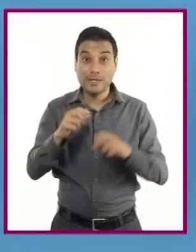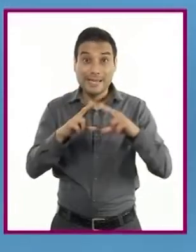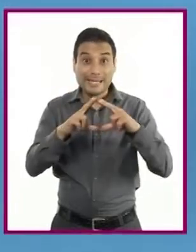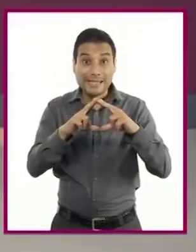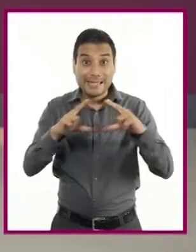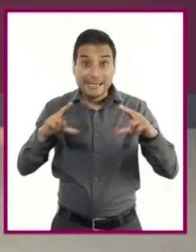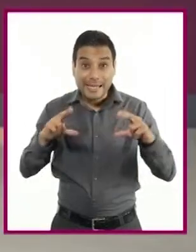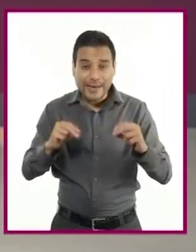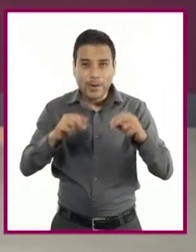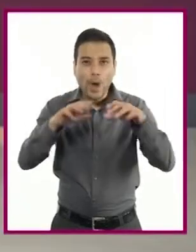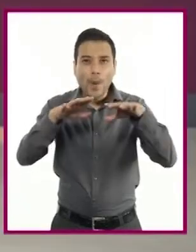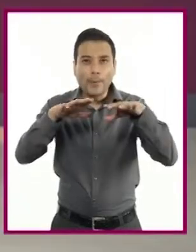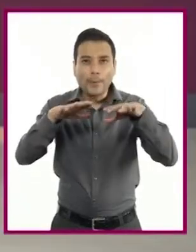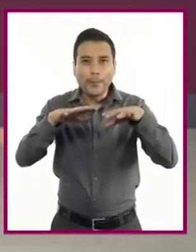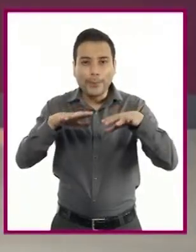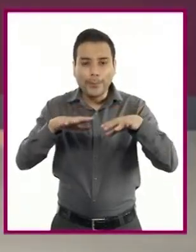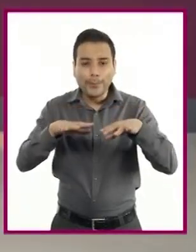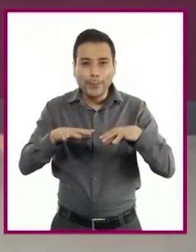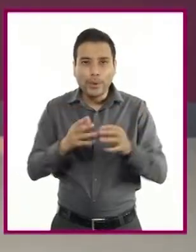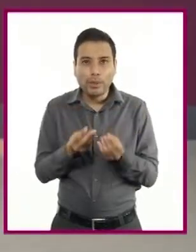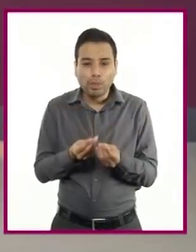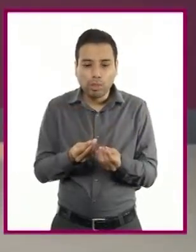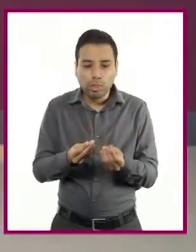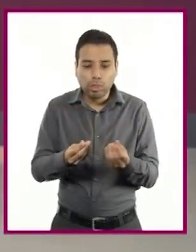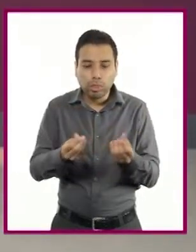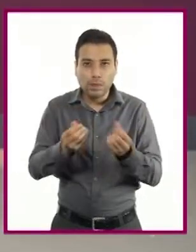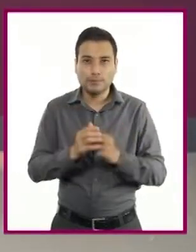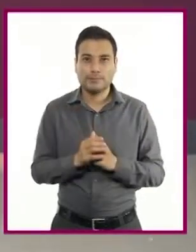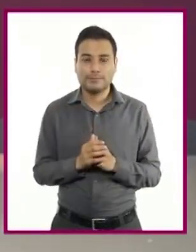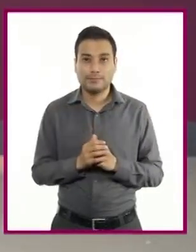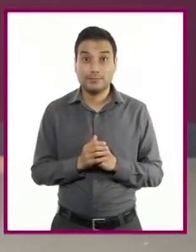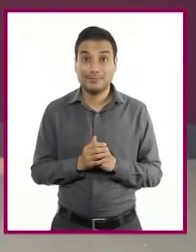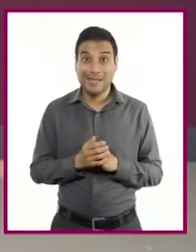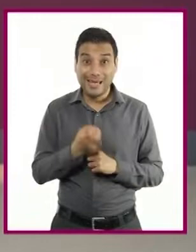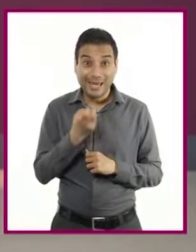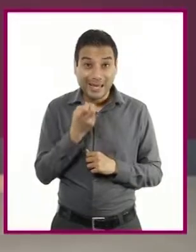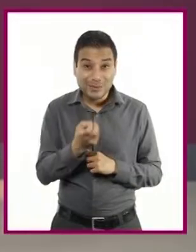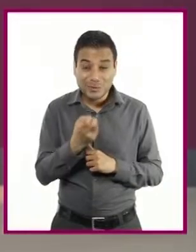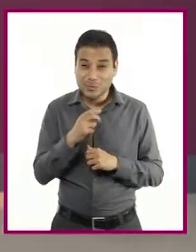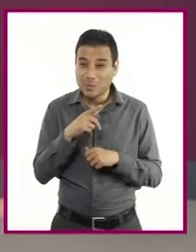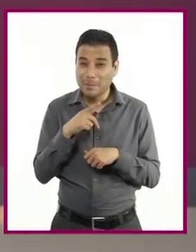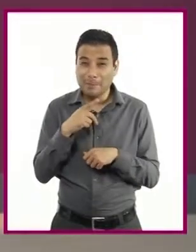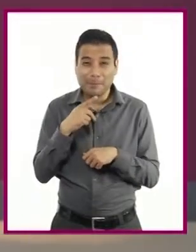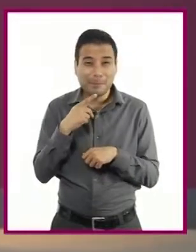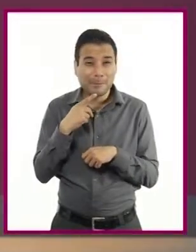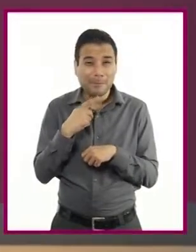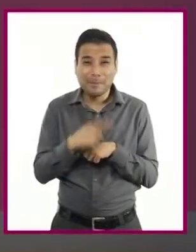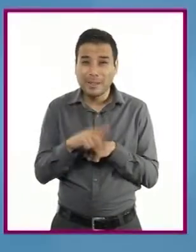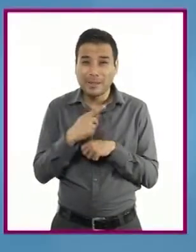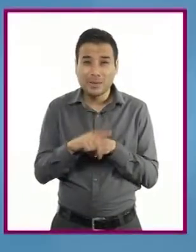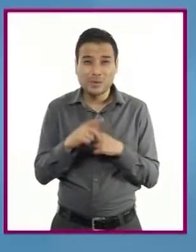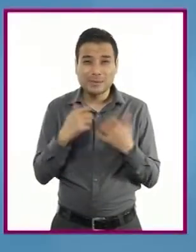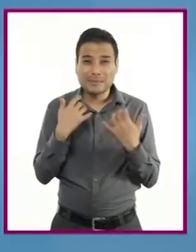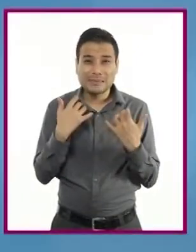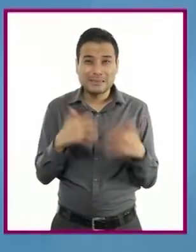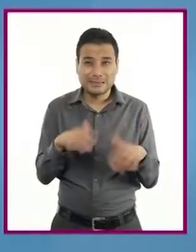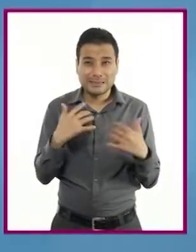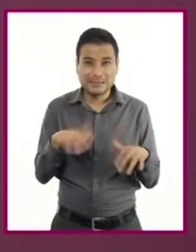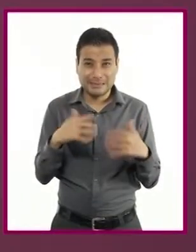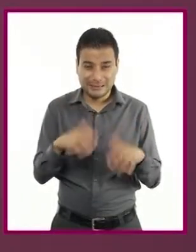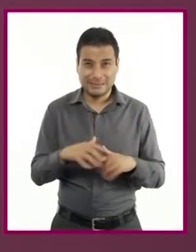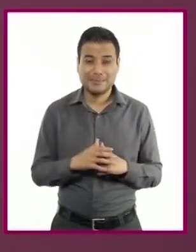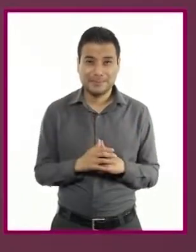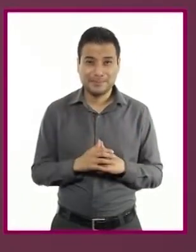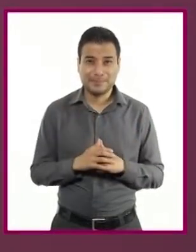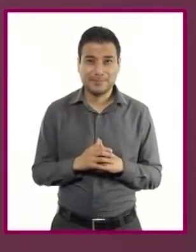intenso. Lo cual, maestro, tiene graves consecuencias en las zonas intertropicales,